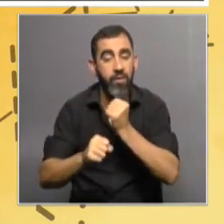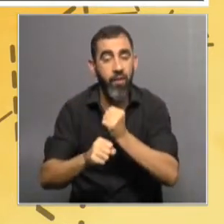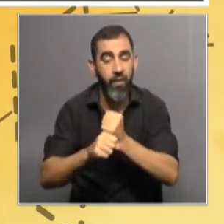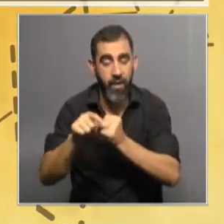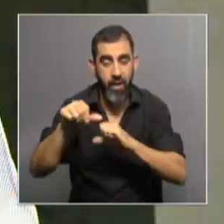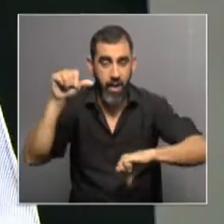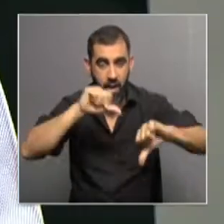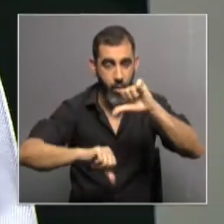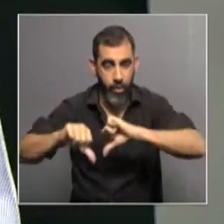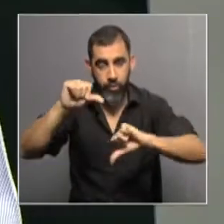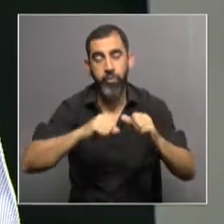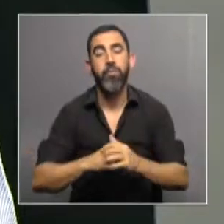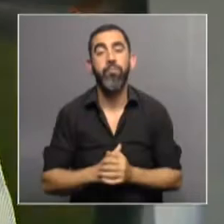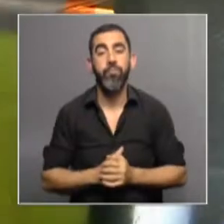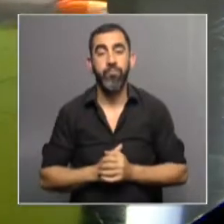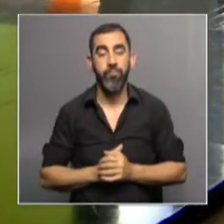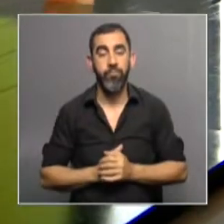este laboratorio excelente lo vemos